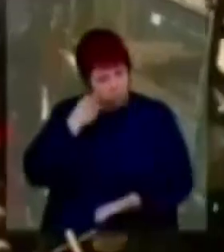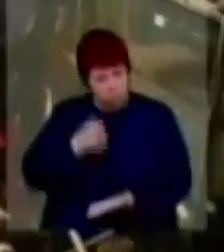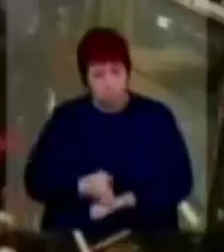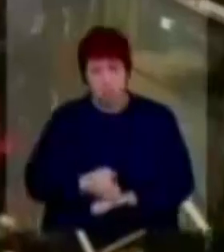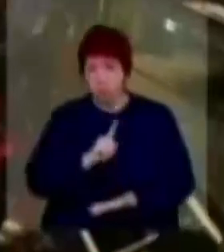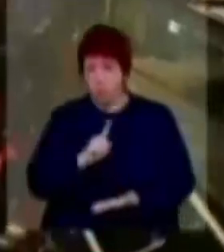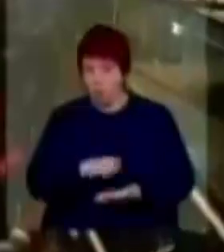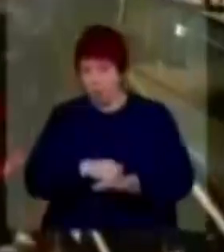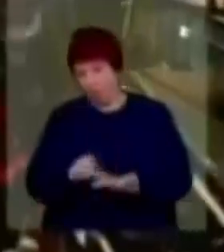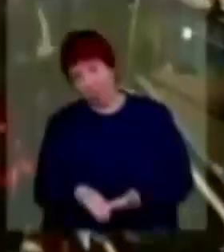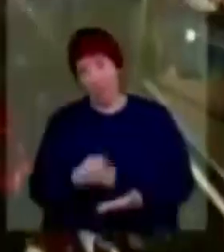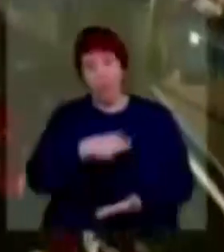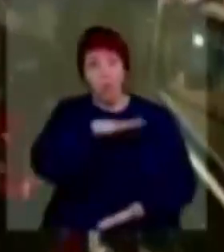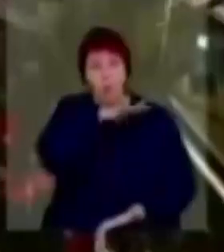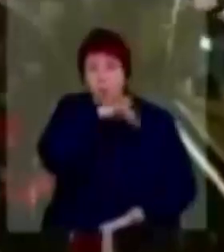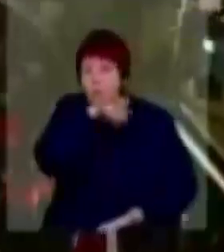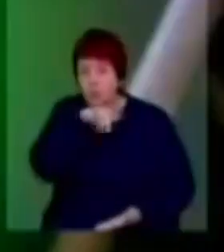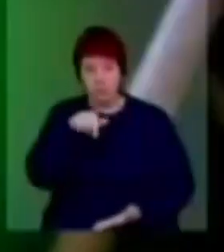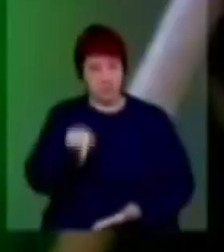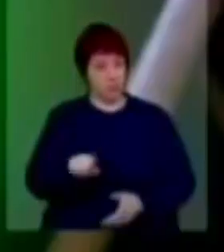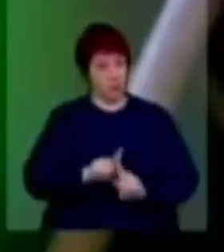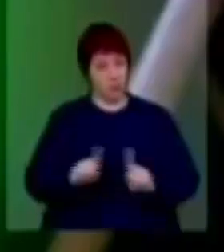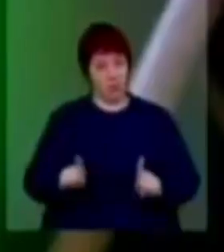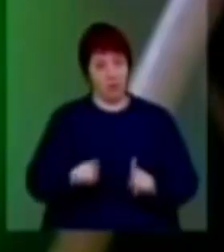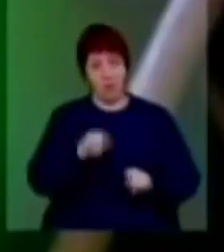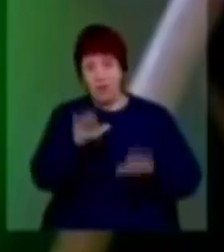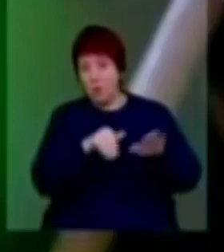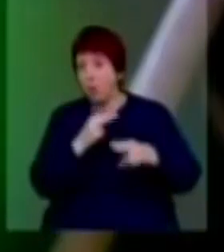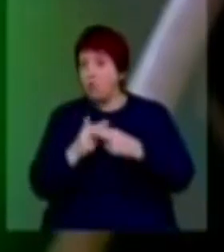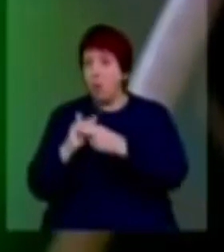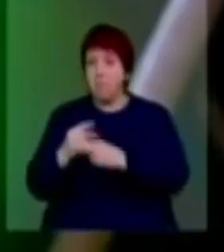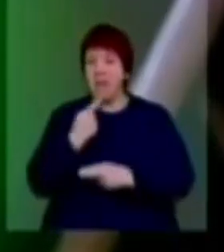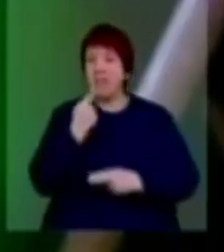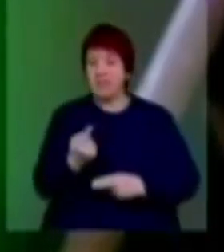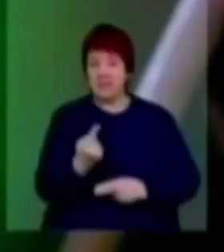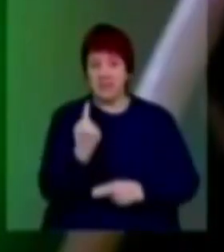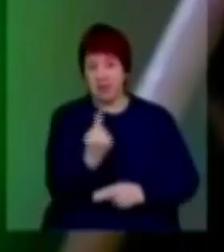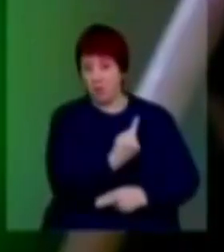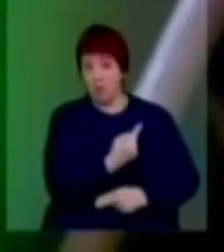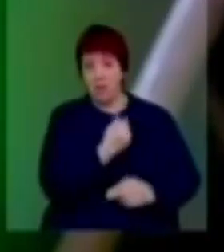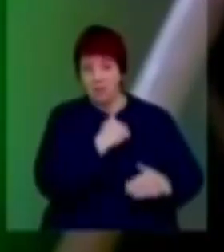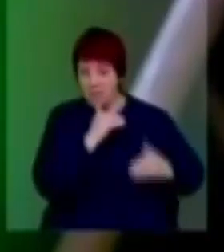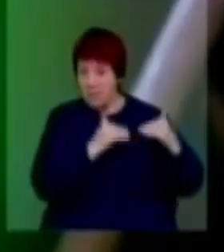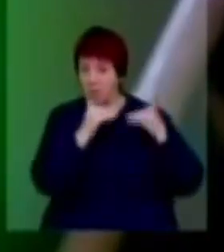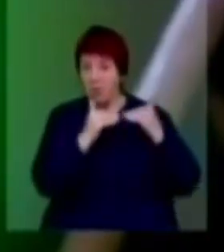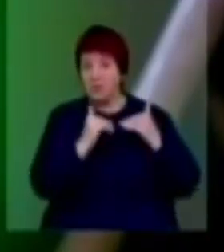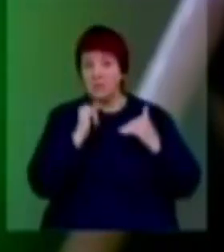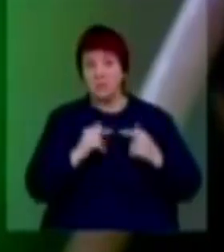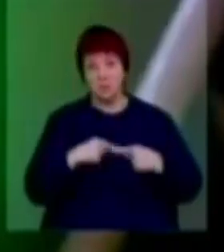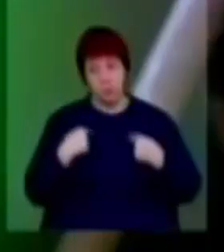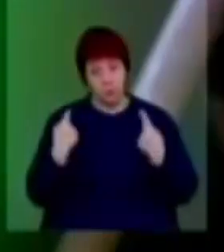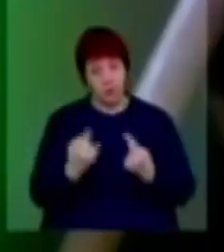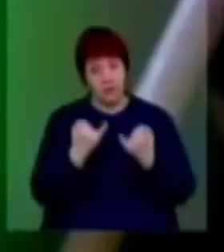corrupción porque no avanzamos si no llamamos a las cosas por su nombre Porque perdemos todos si